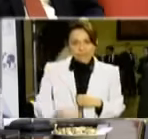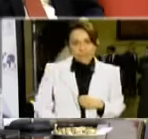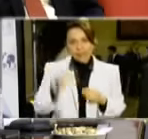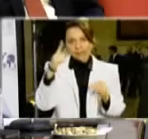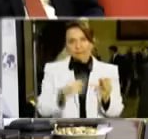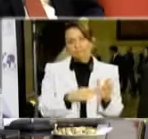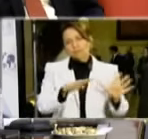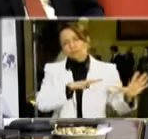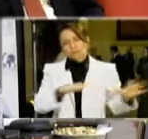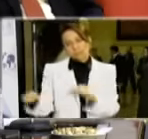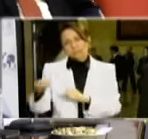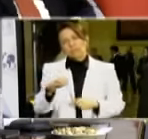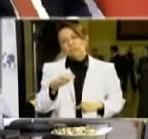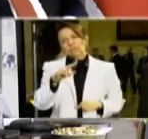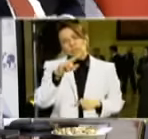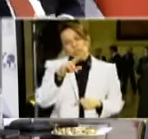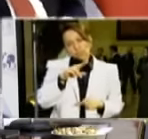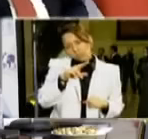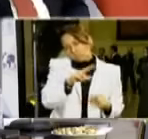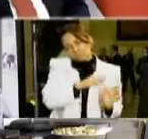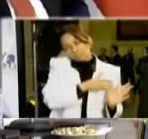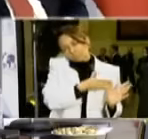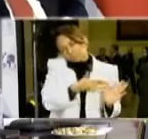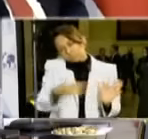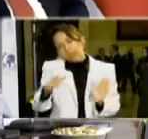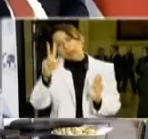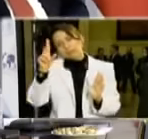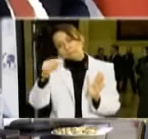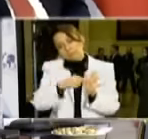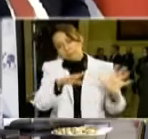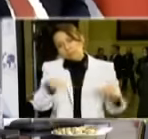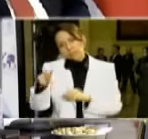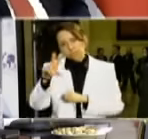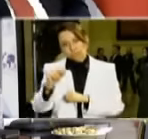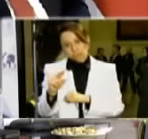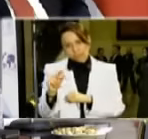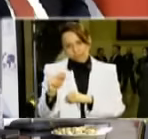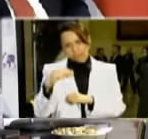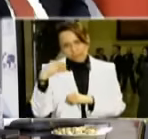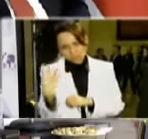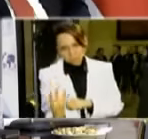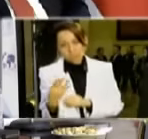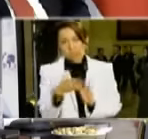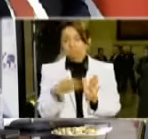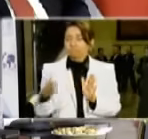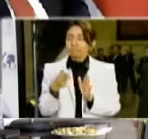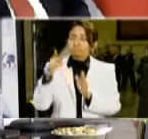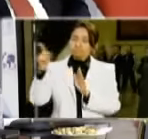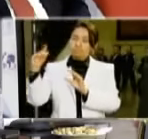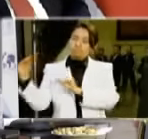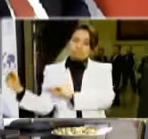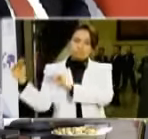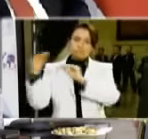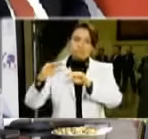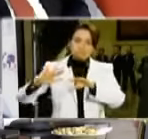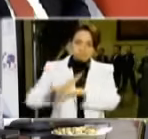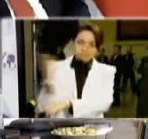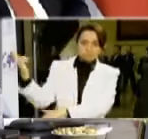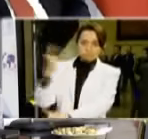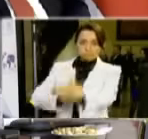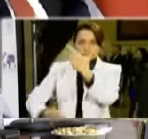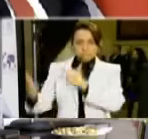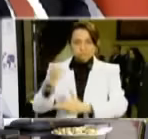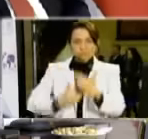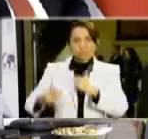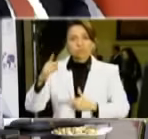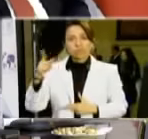1980, cuando se trasladó a México, donde fue investigador y director del Instituto de Estudios de